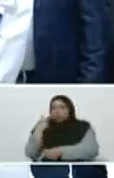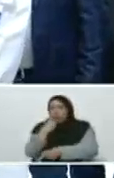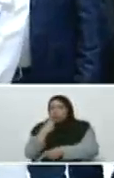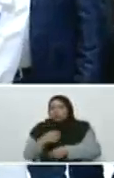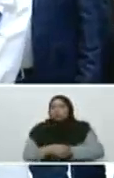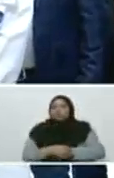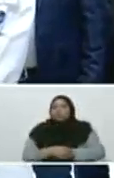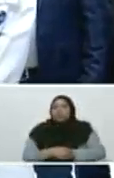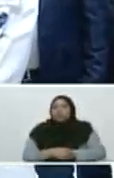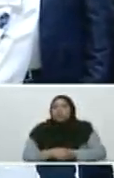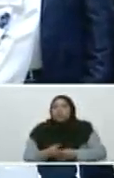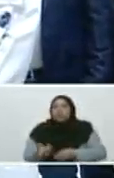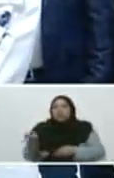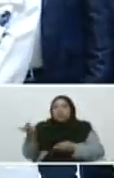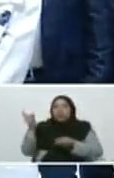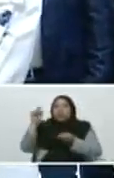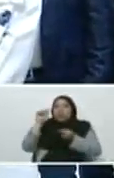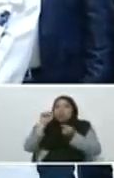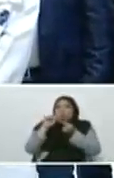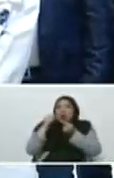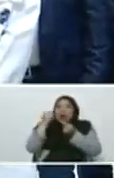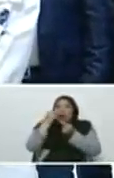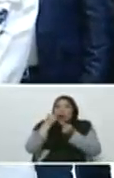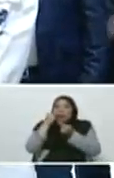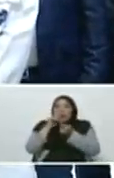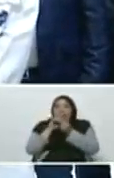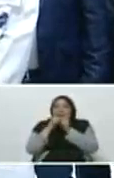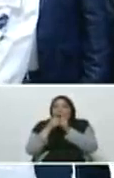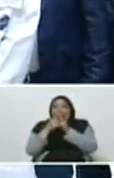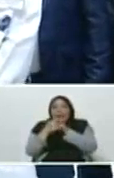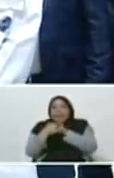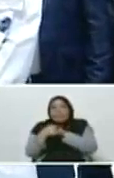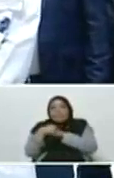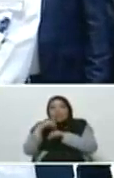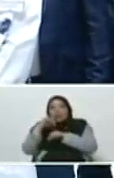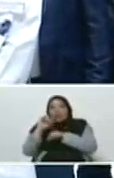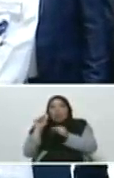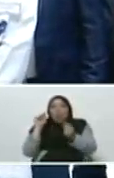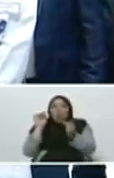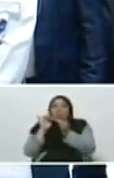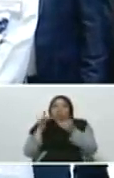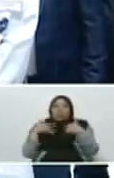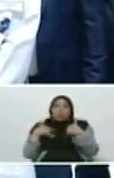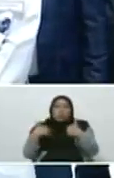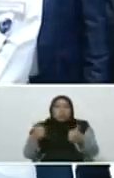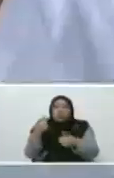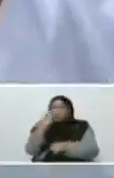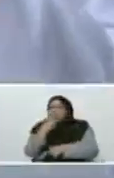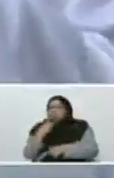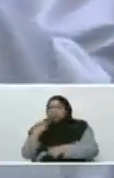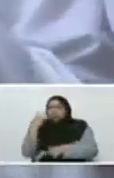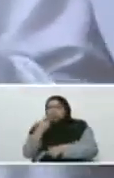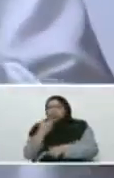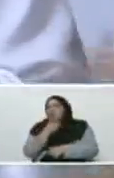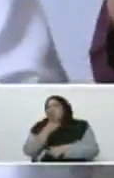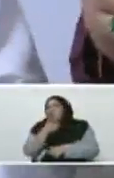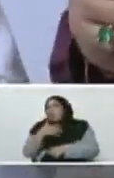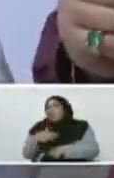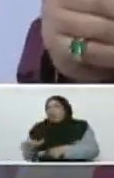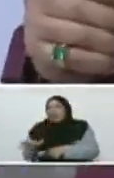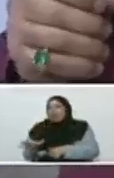sacamos, ponemos las células ahí y regeneramos la pulpa. Eso es, tiene un impacto en salud odontológica que se pierde de